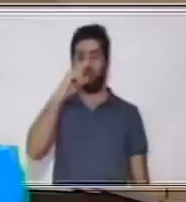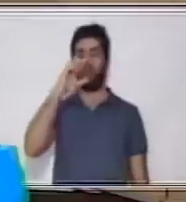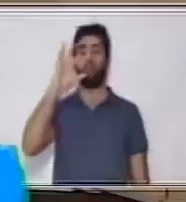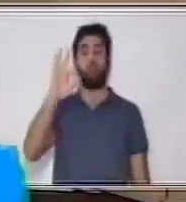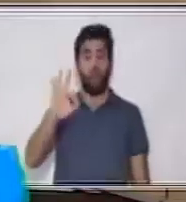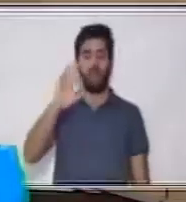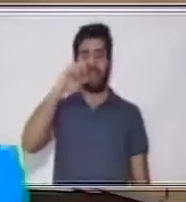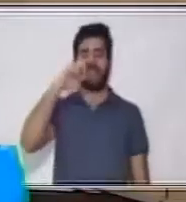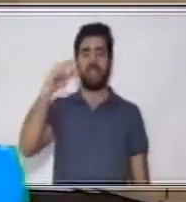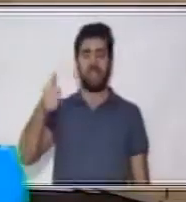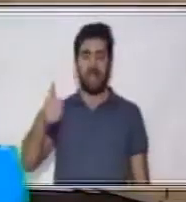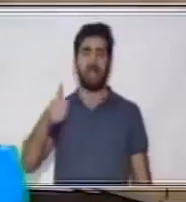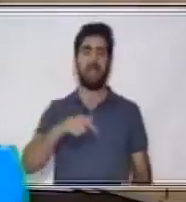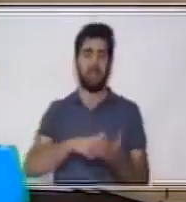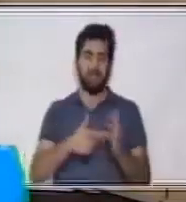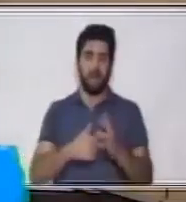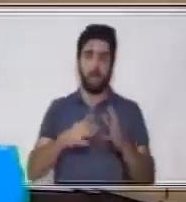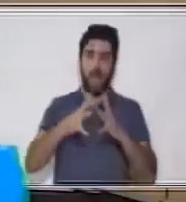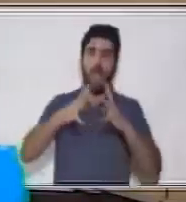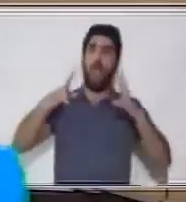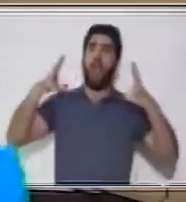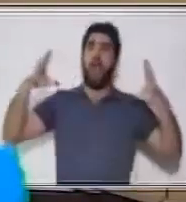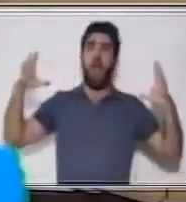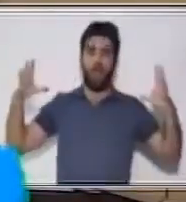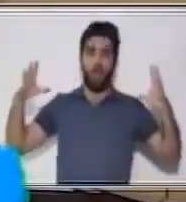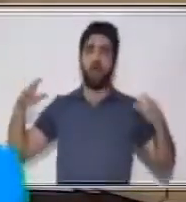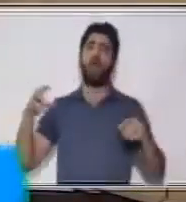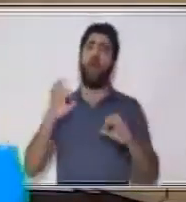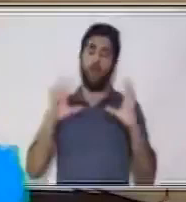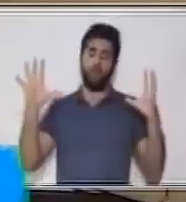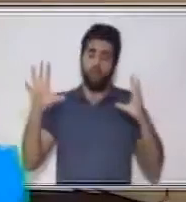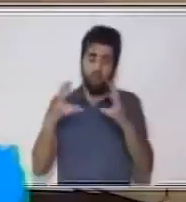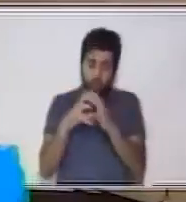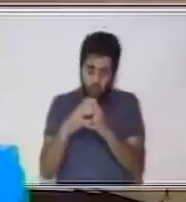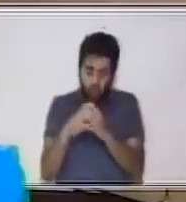pelotota. Y el diminutivo sería